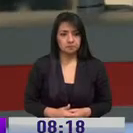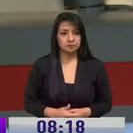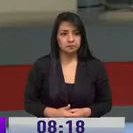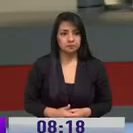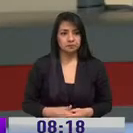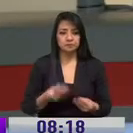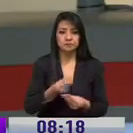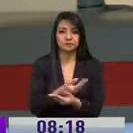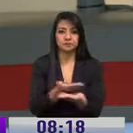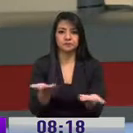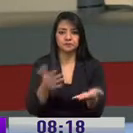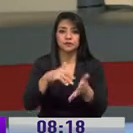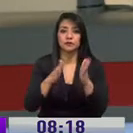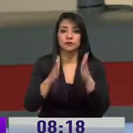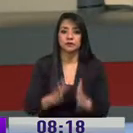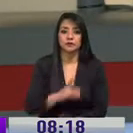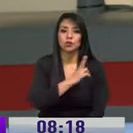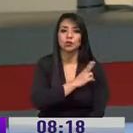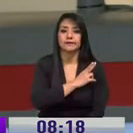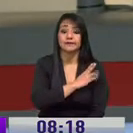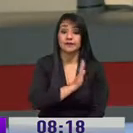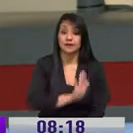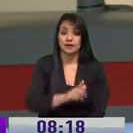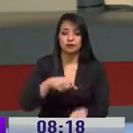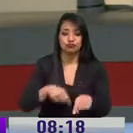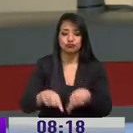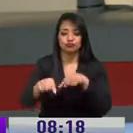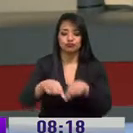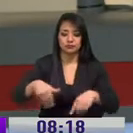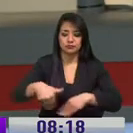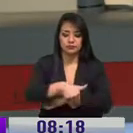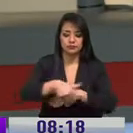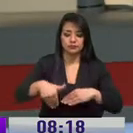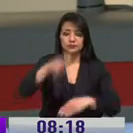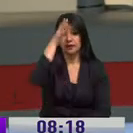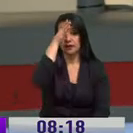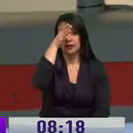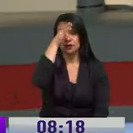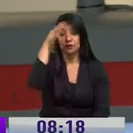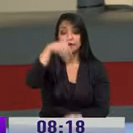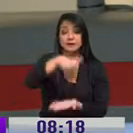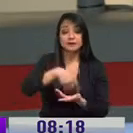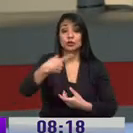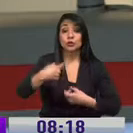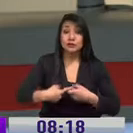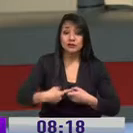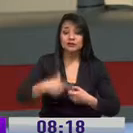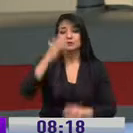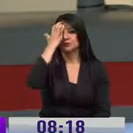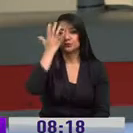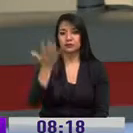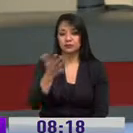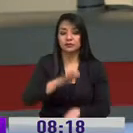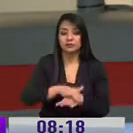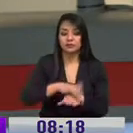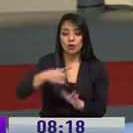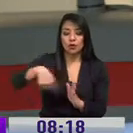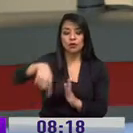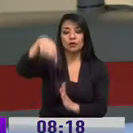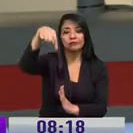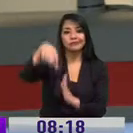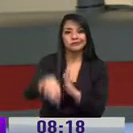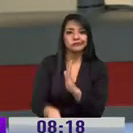Les contamos que los estudiantes universitarios que transitan por la calle Isabela Católica en el centro norte de la urbe están preocupados por un hoyo profundo